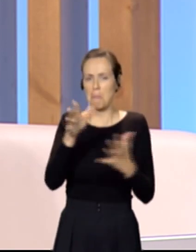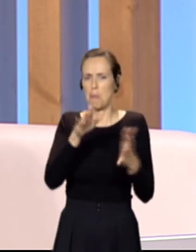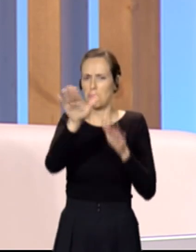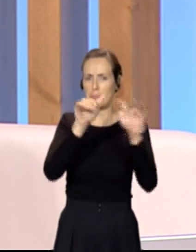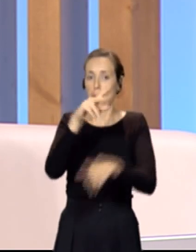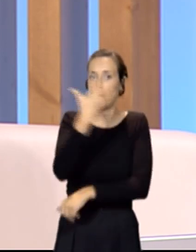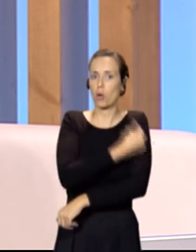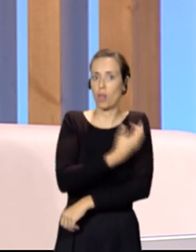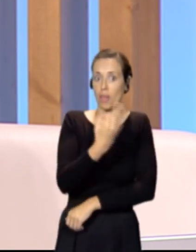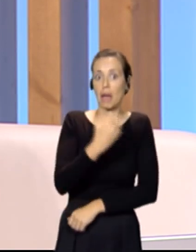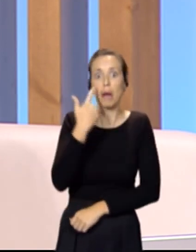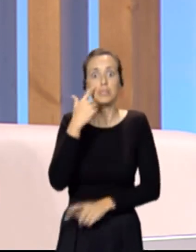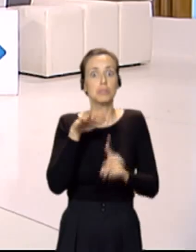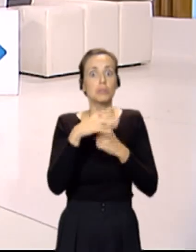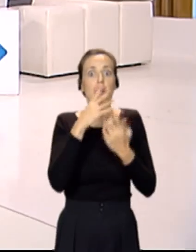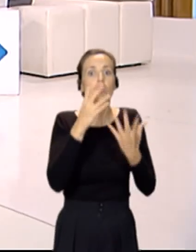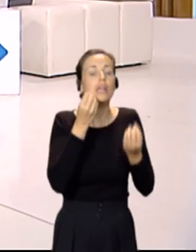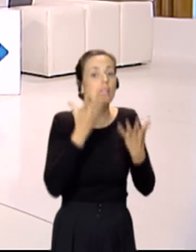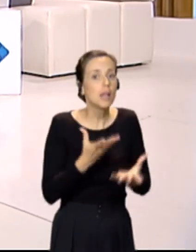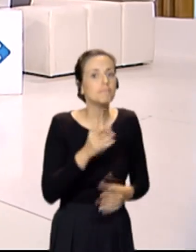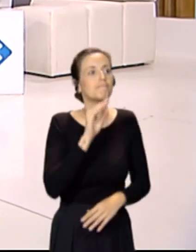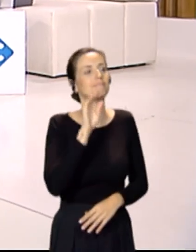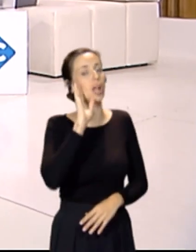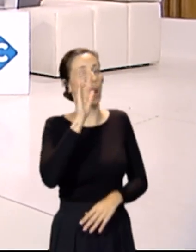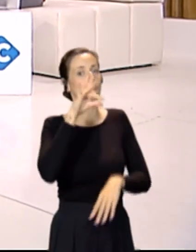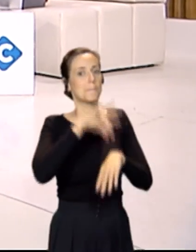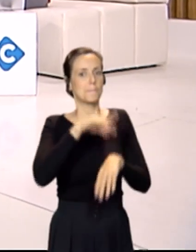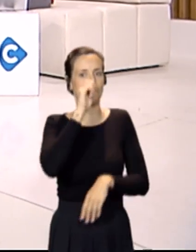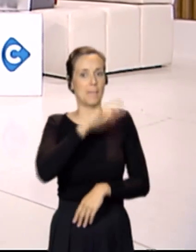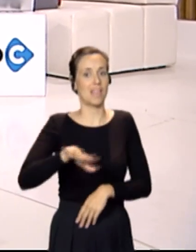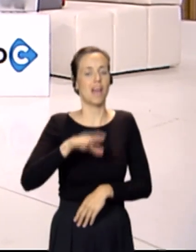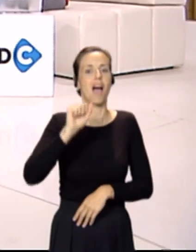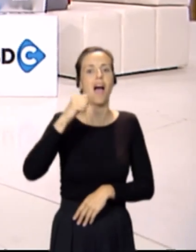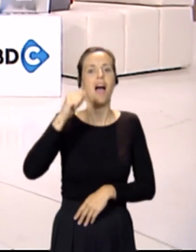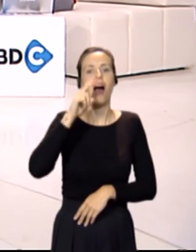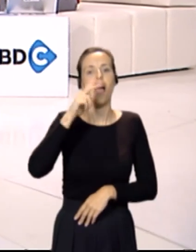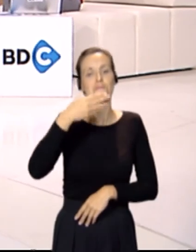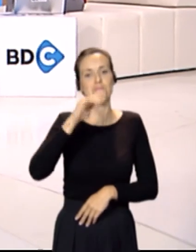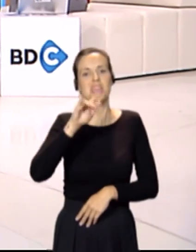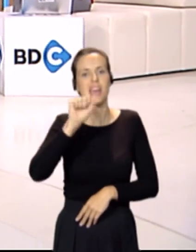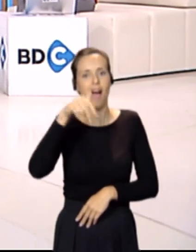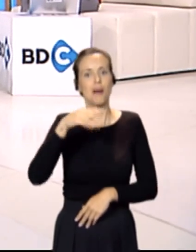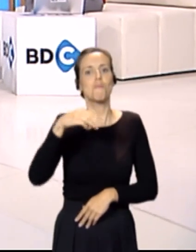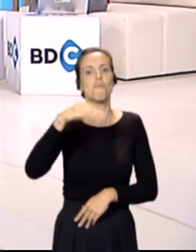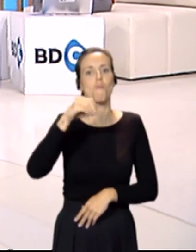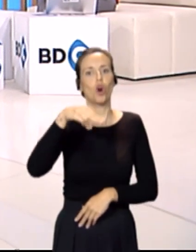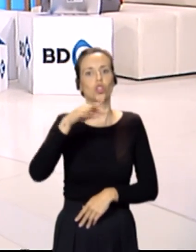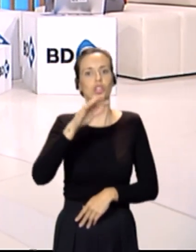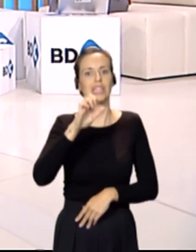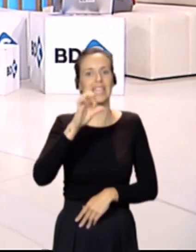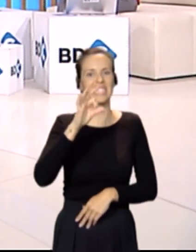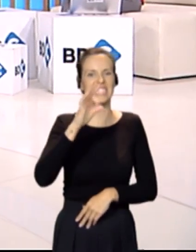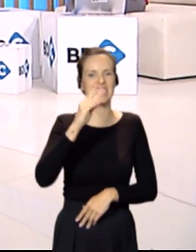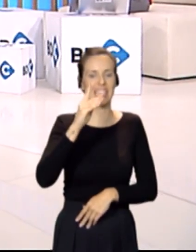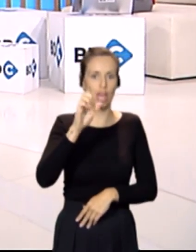conocer cuál es la situación en estos momentos y para ello saludamos al pediatra Avian Montes de Oca. Muy buenos días, doctor. Hola, ¿qué tal? Muy buenos días.